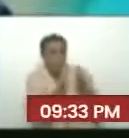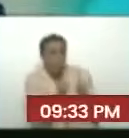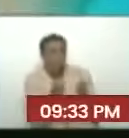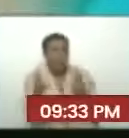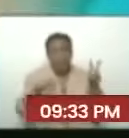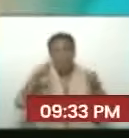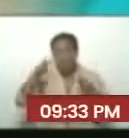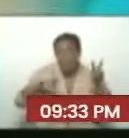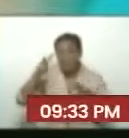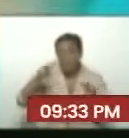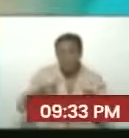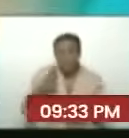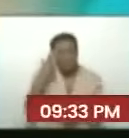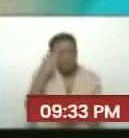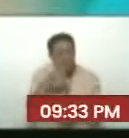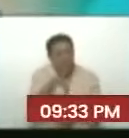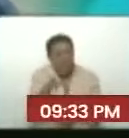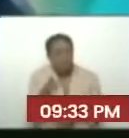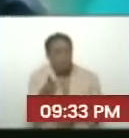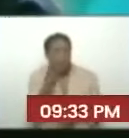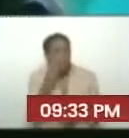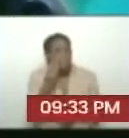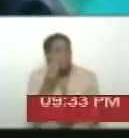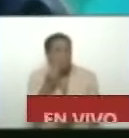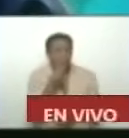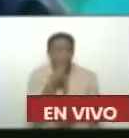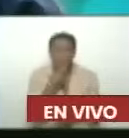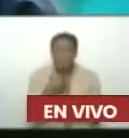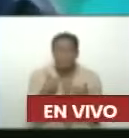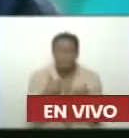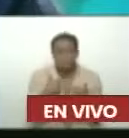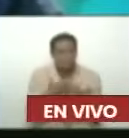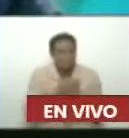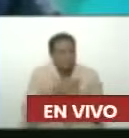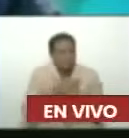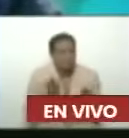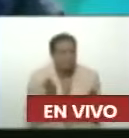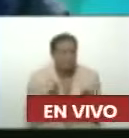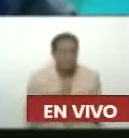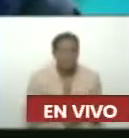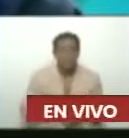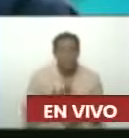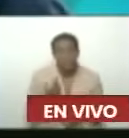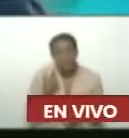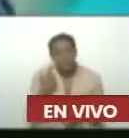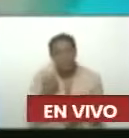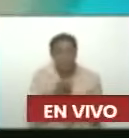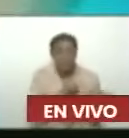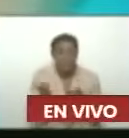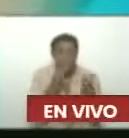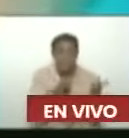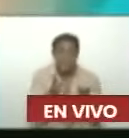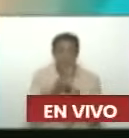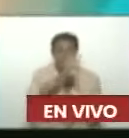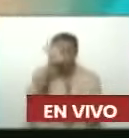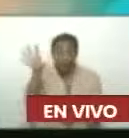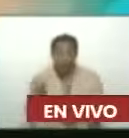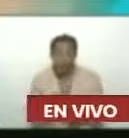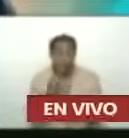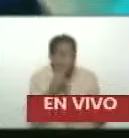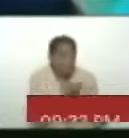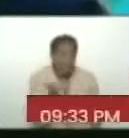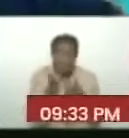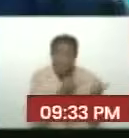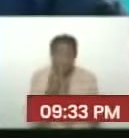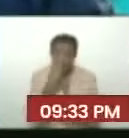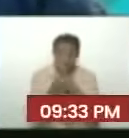pueden exponer, y sabe que ha sido una experiencia demasiado, demasiado hermosa, porque, bueno, nos visita gente de todas partes del mundo,